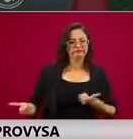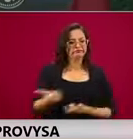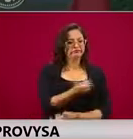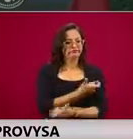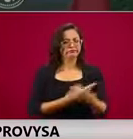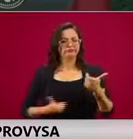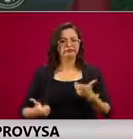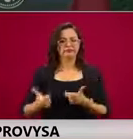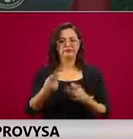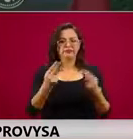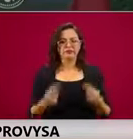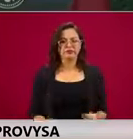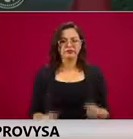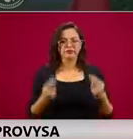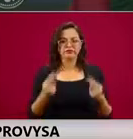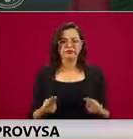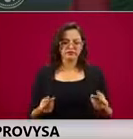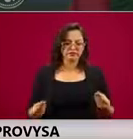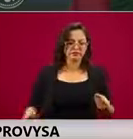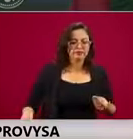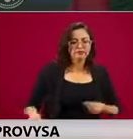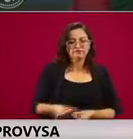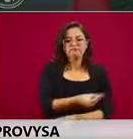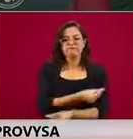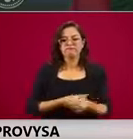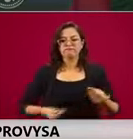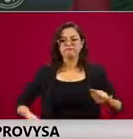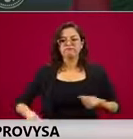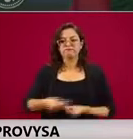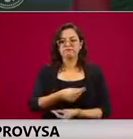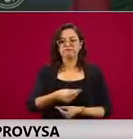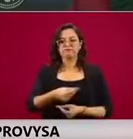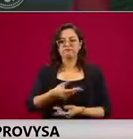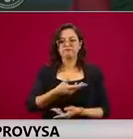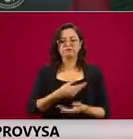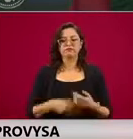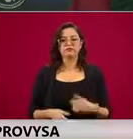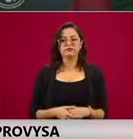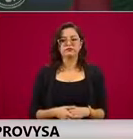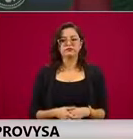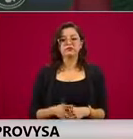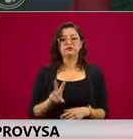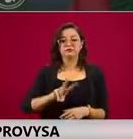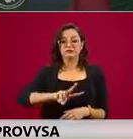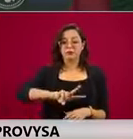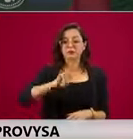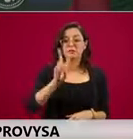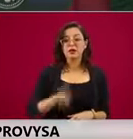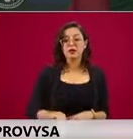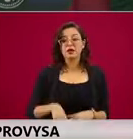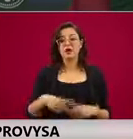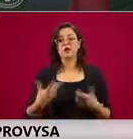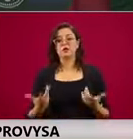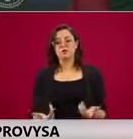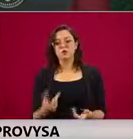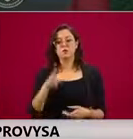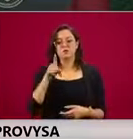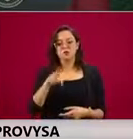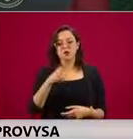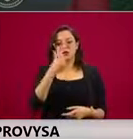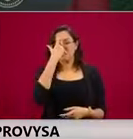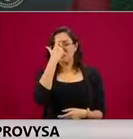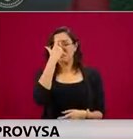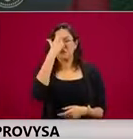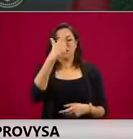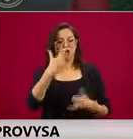nosotros. Para nosotros hay crítica, y obviamente esto va a tener un costo político a Andrés Manuel López Obrador,